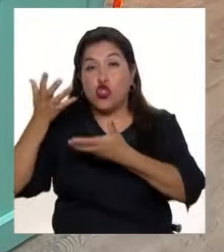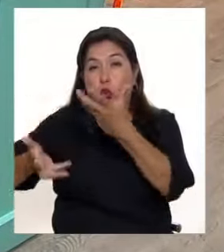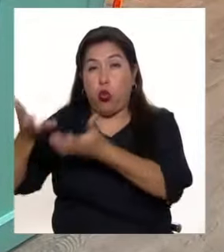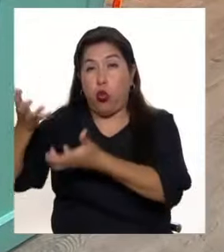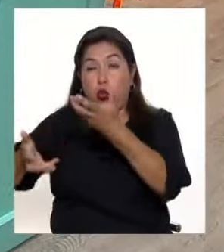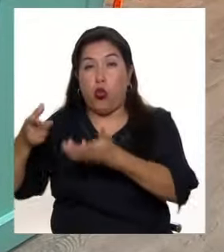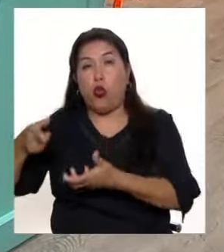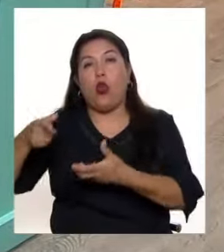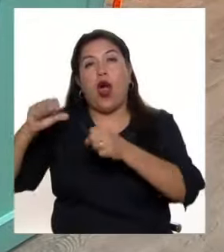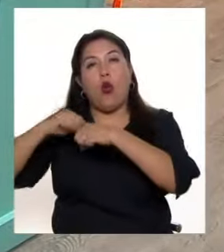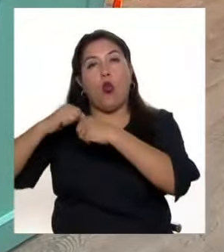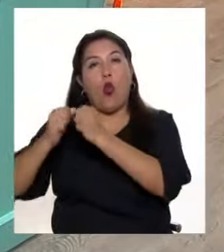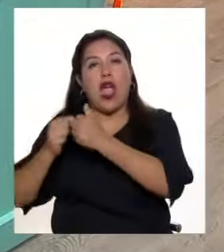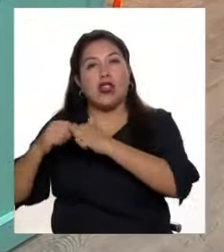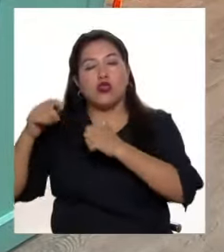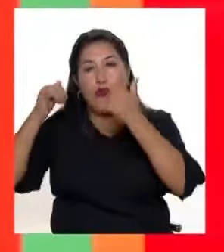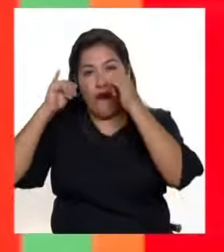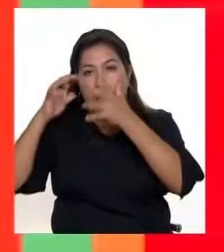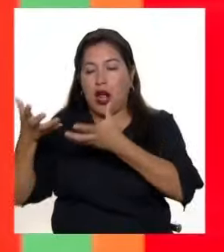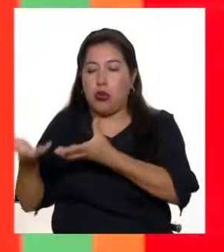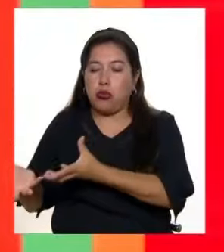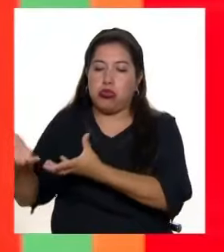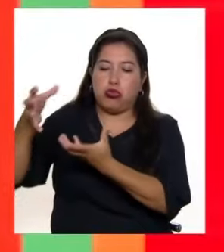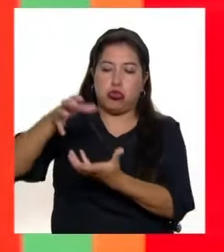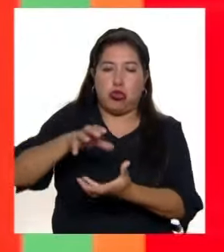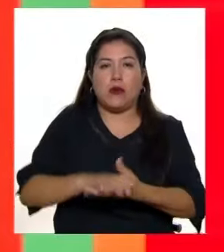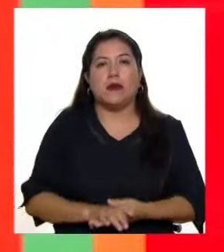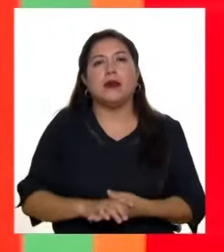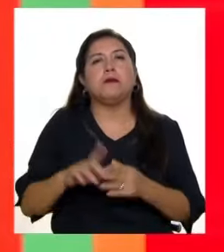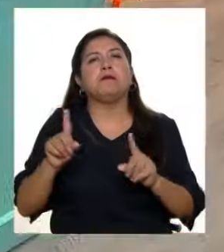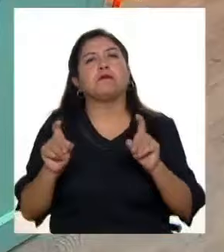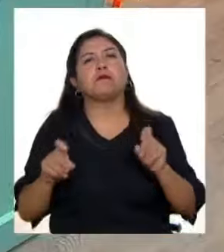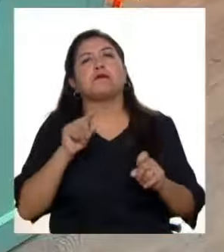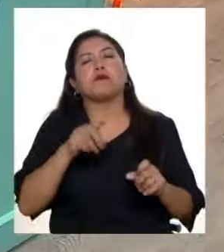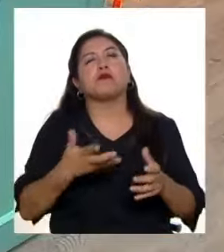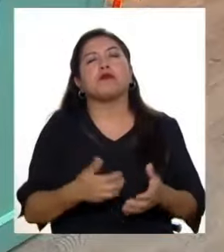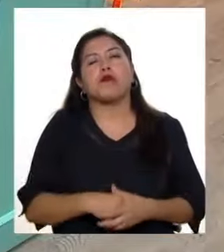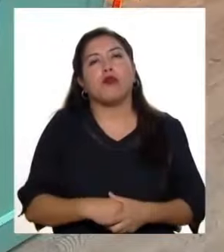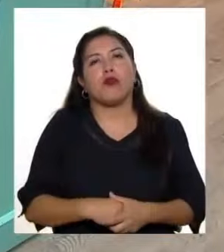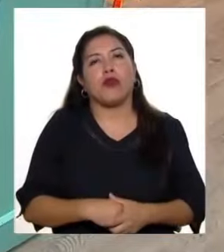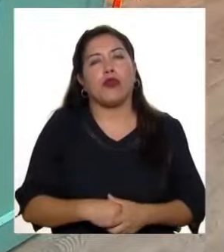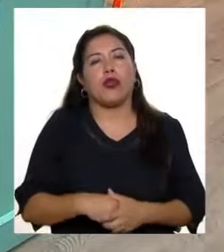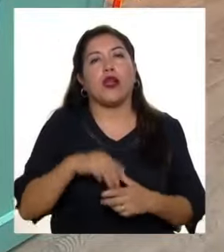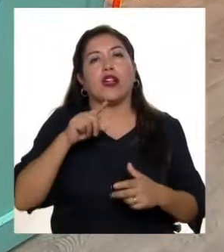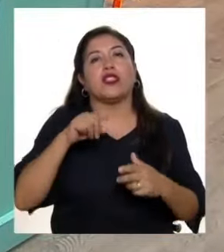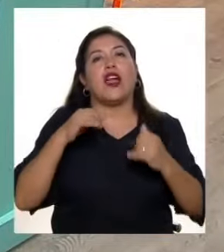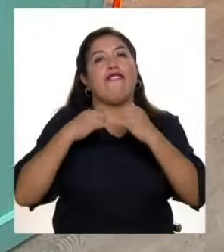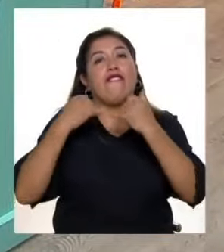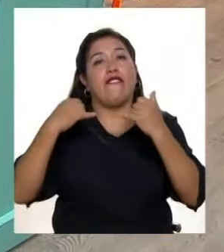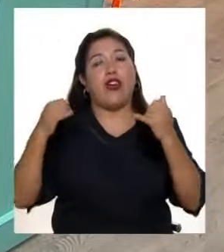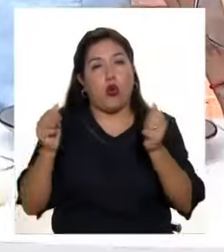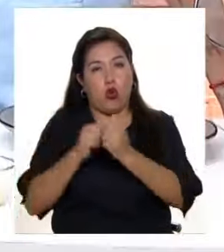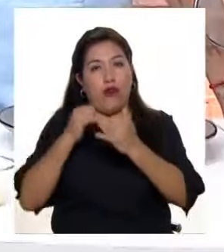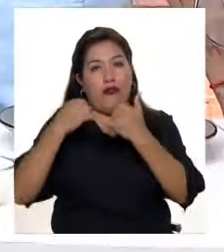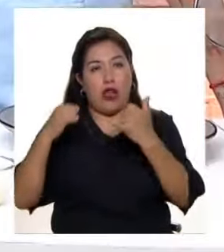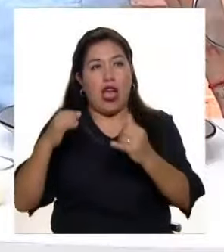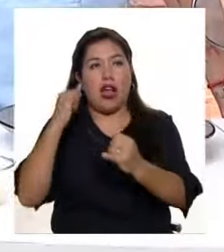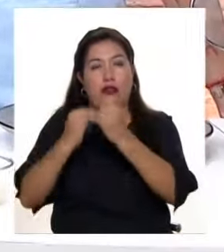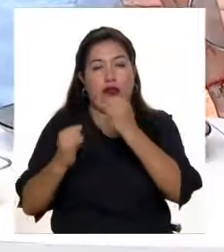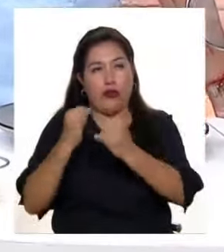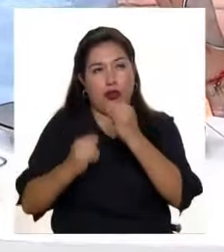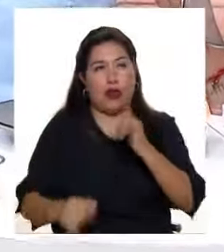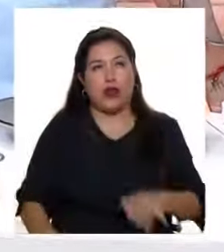la papita, la papita, ¿a qué hora la pones? ¿Estás el final? Con el fideo, o sea, quiero que la papa, creo. Tiene que hierva. No, ahí